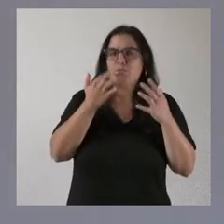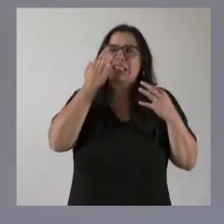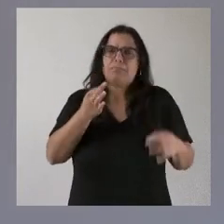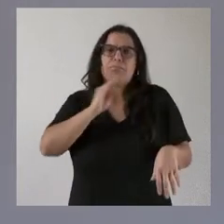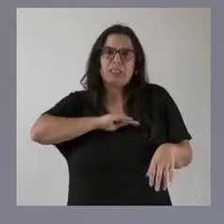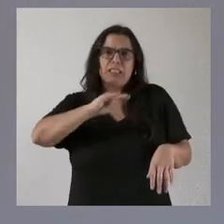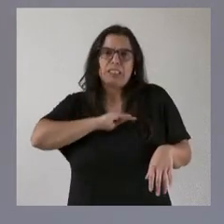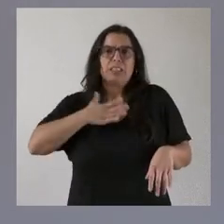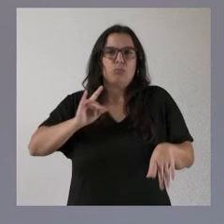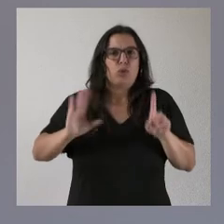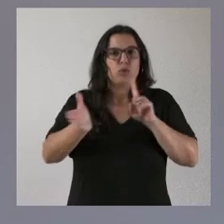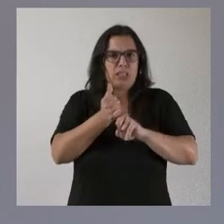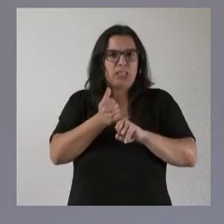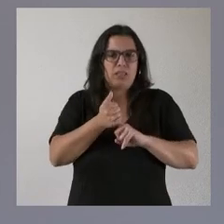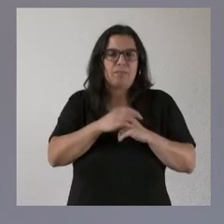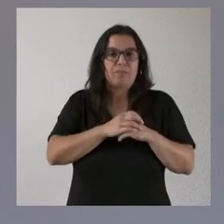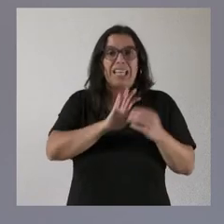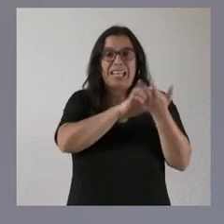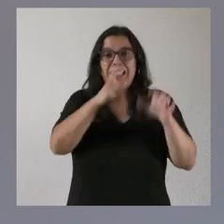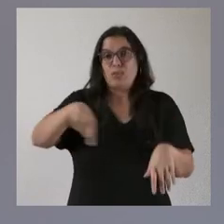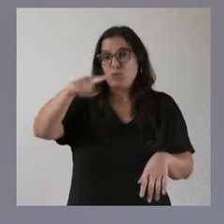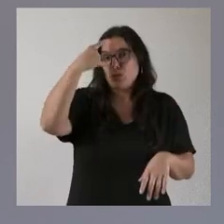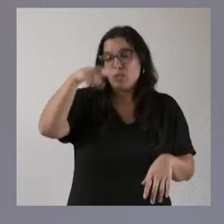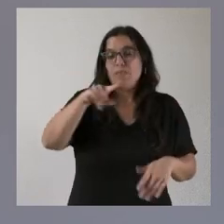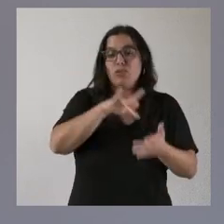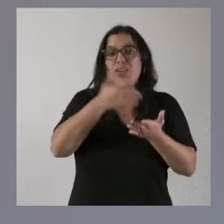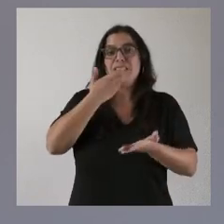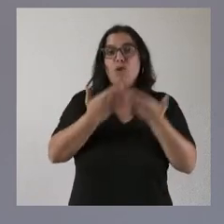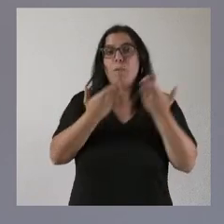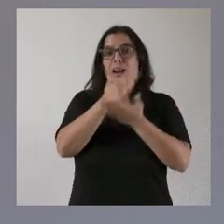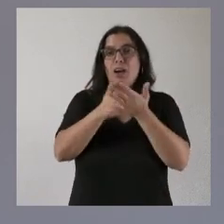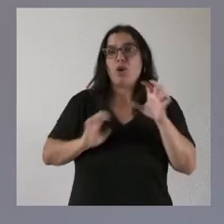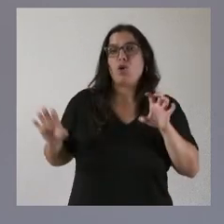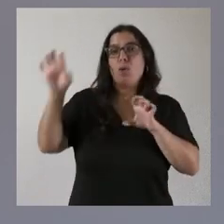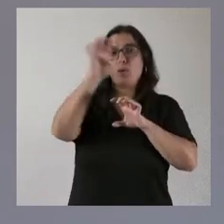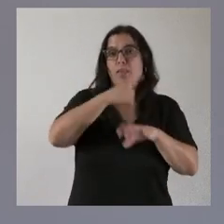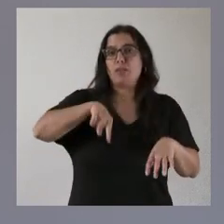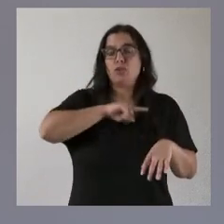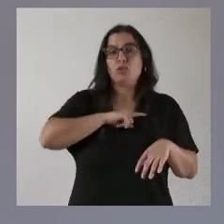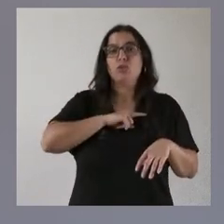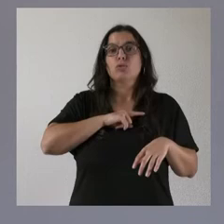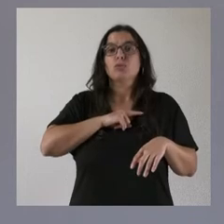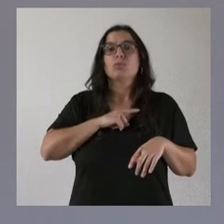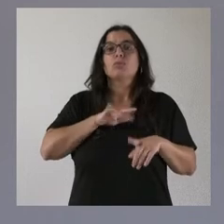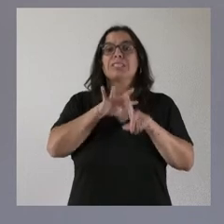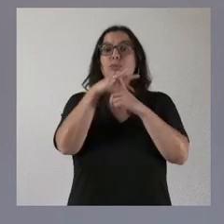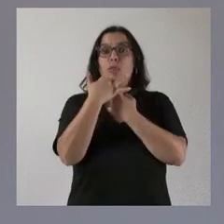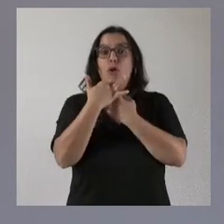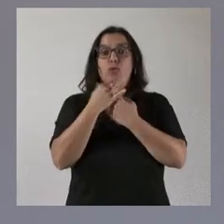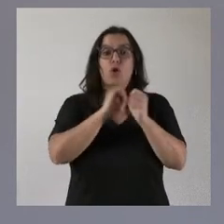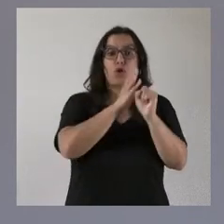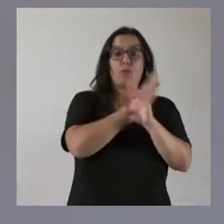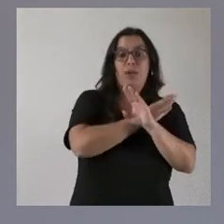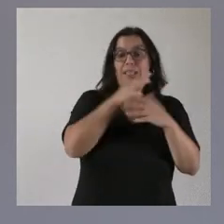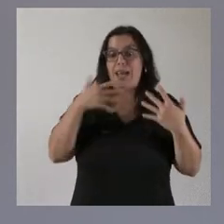poderlo conseguir Castilla y león como ustedes saben está entre las comunidades autónomas que primero van a alcanzar el nivel previo a la pandemia y